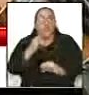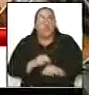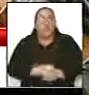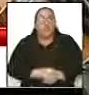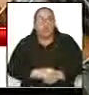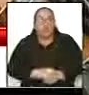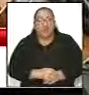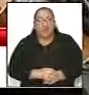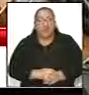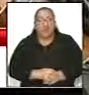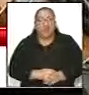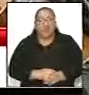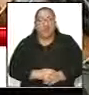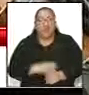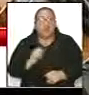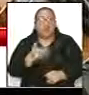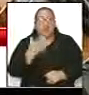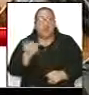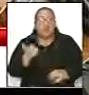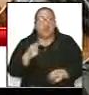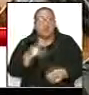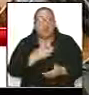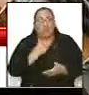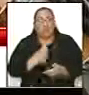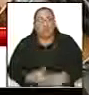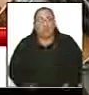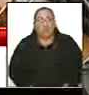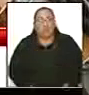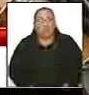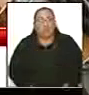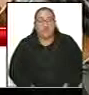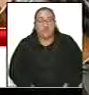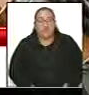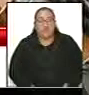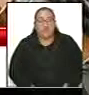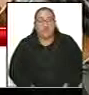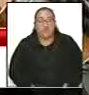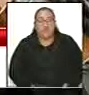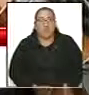y poder mejorar esta situación.